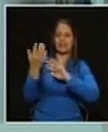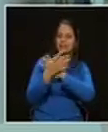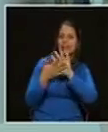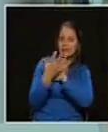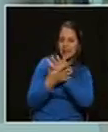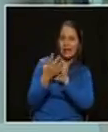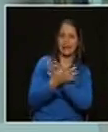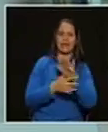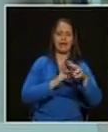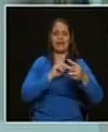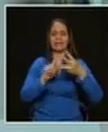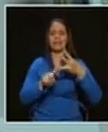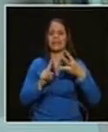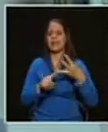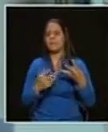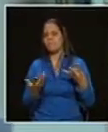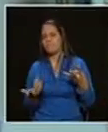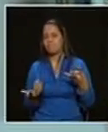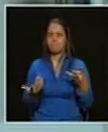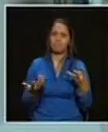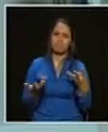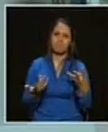el elemento